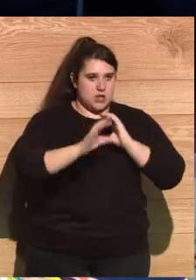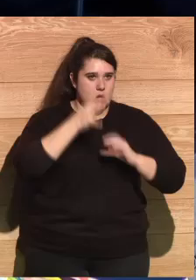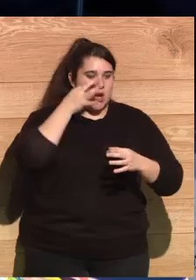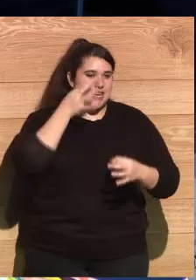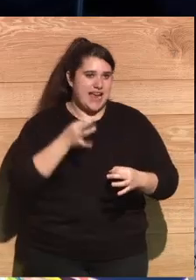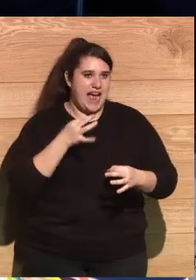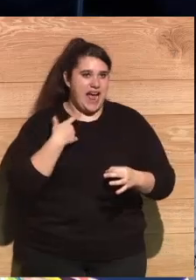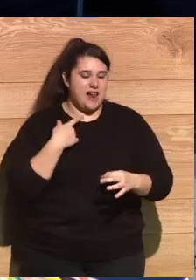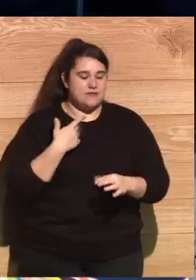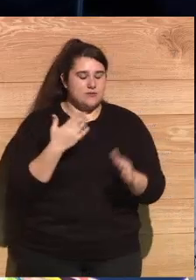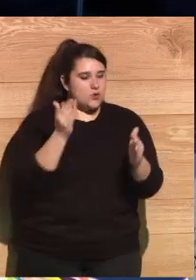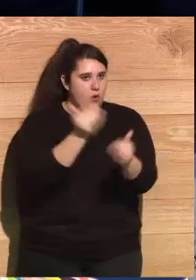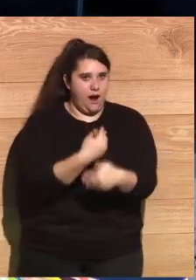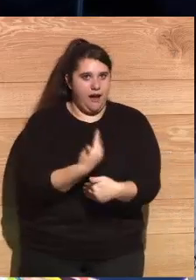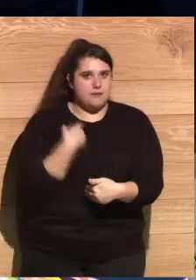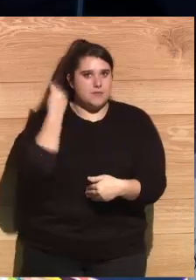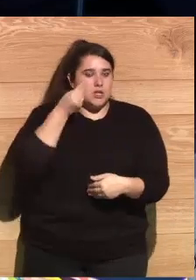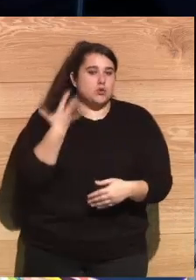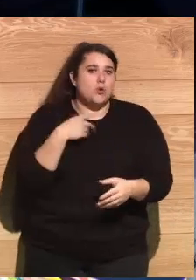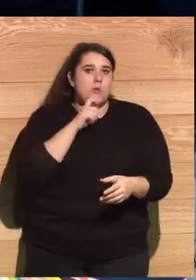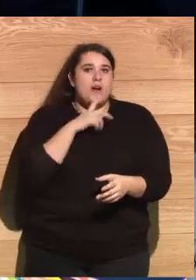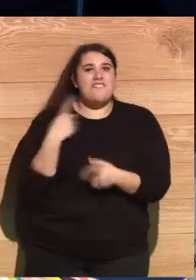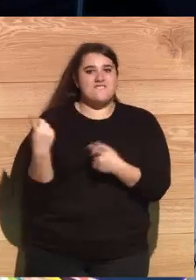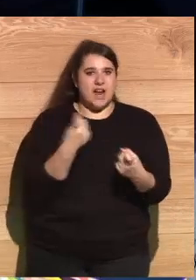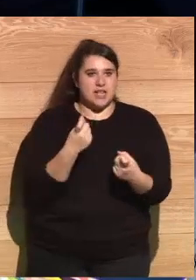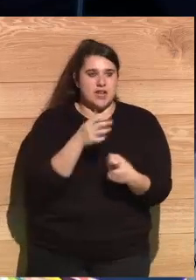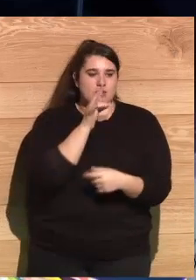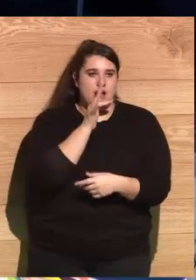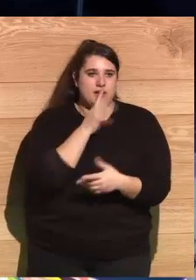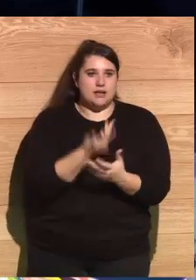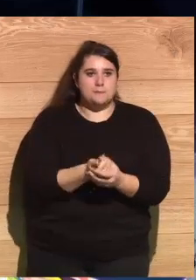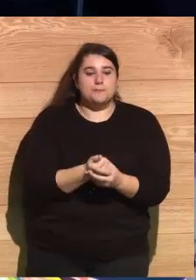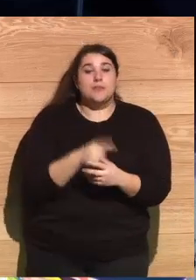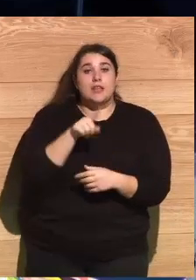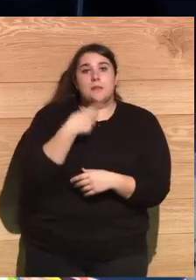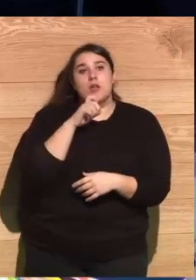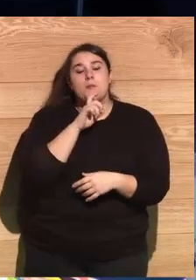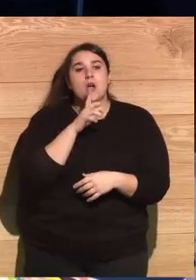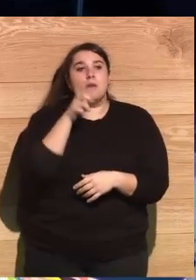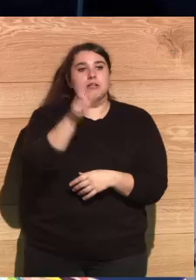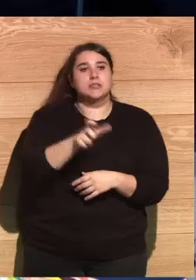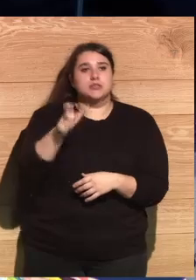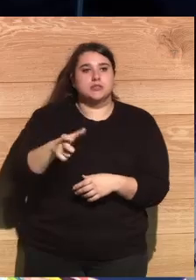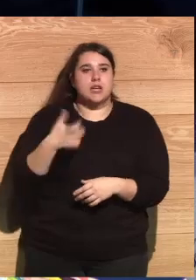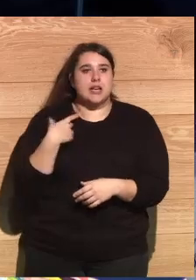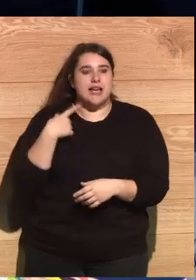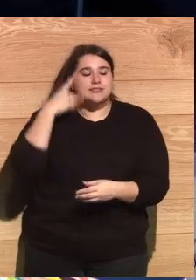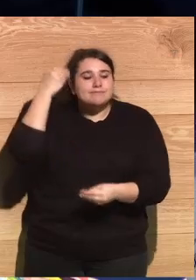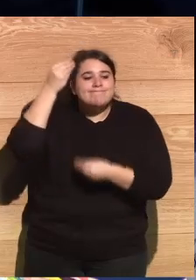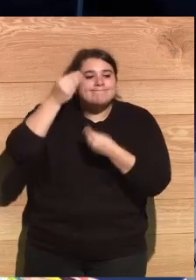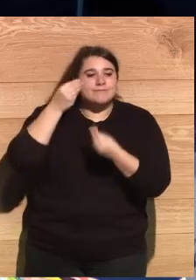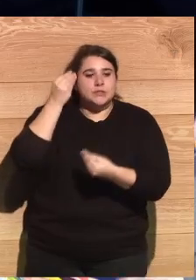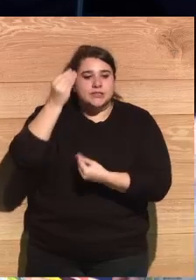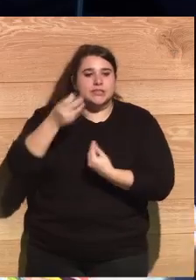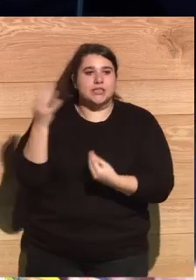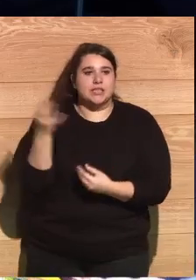eso. Falta verbalizar, que es también lo que origina que existan criminales que se construyen historias en la cabeza. A lo mejor